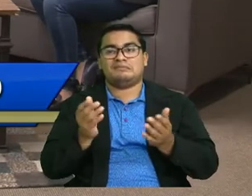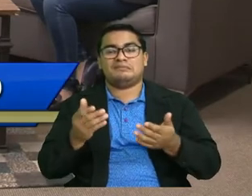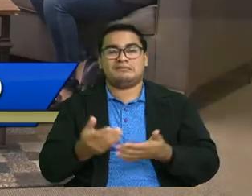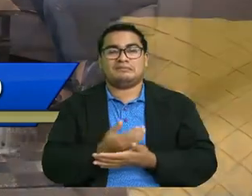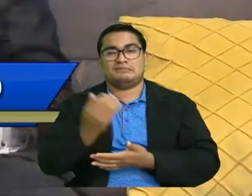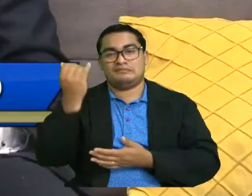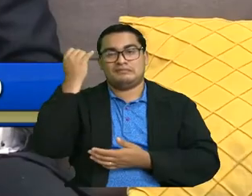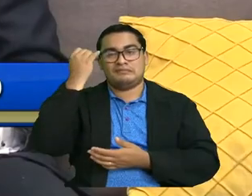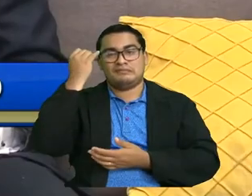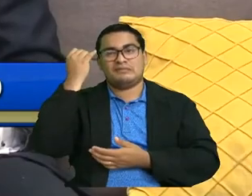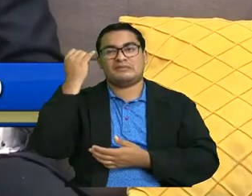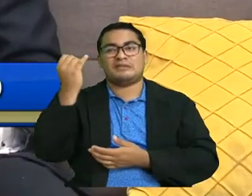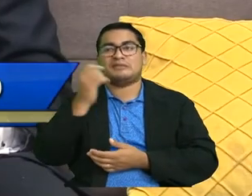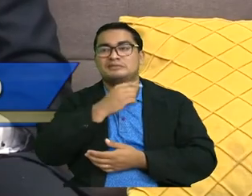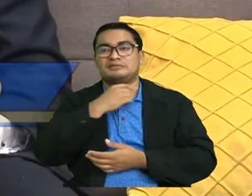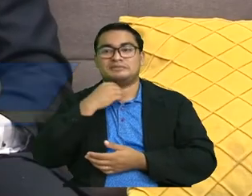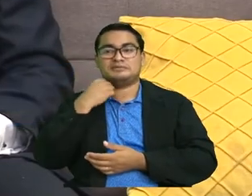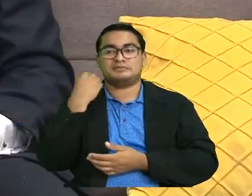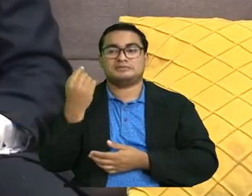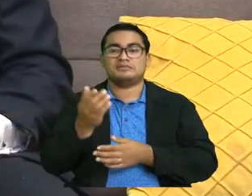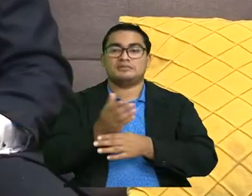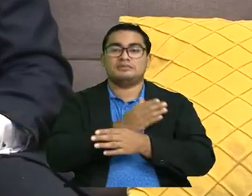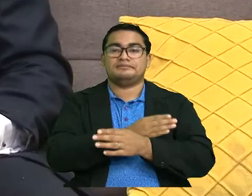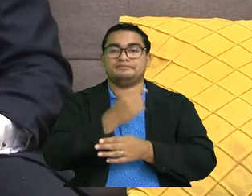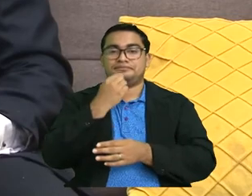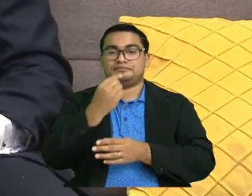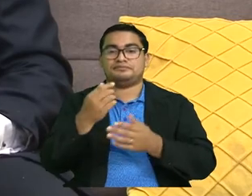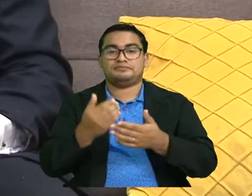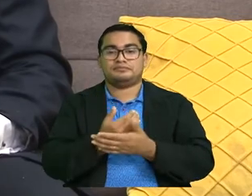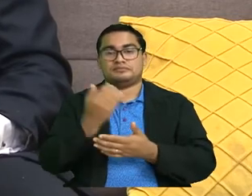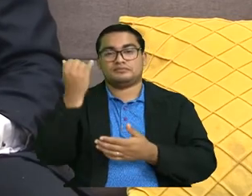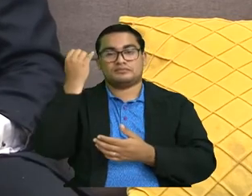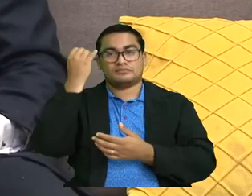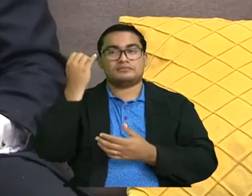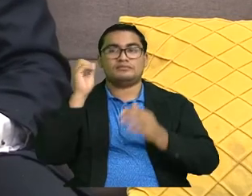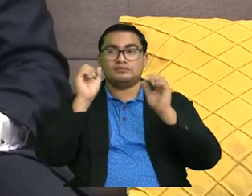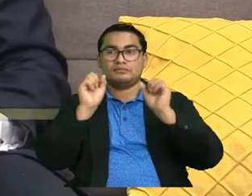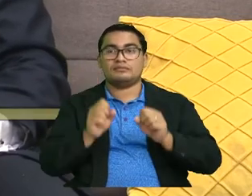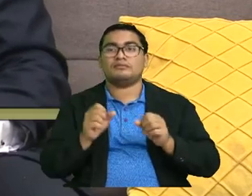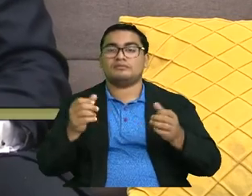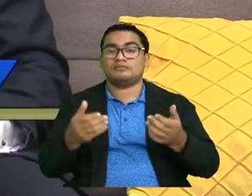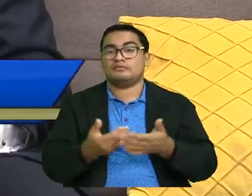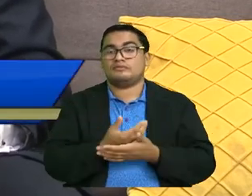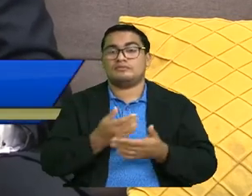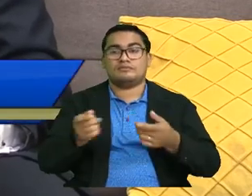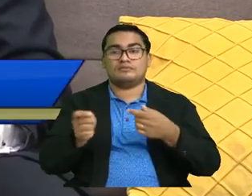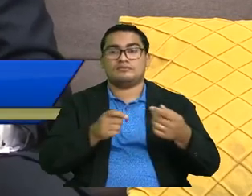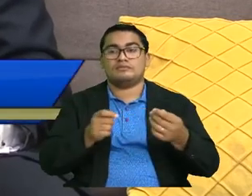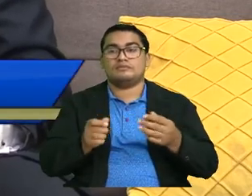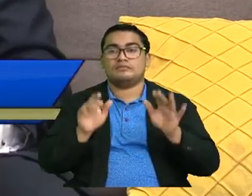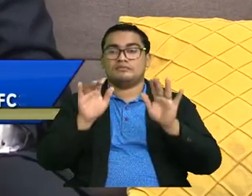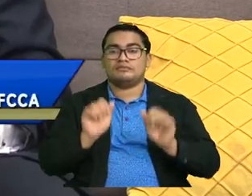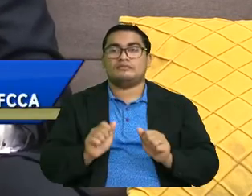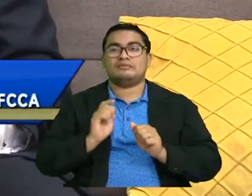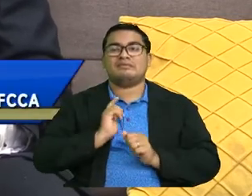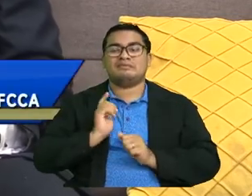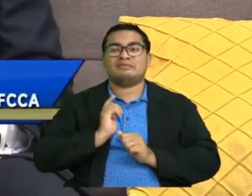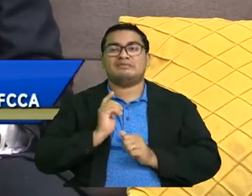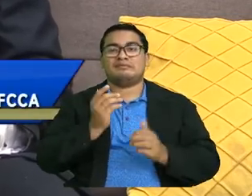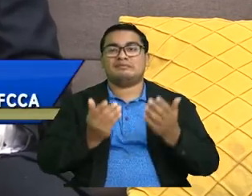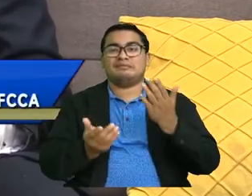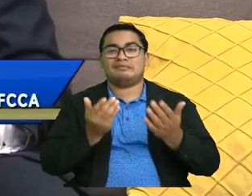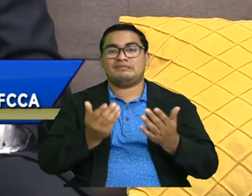innovación. Y es precisamente lo que estabas mencionando. En el tema de la innovación puede haber un relanzamiento de un producto que ya exista, puede haber